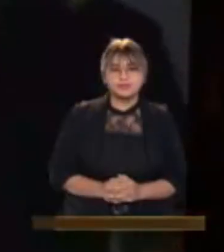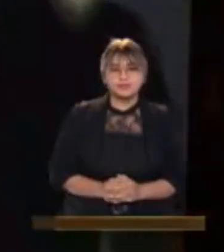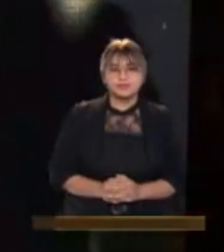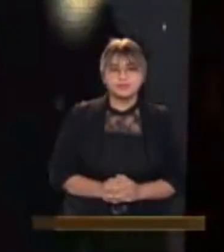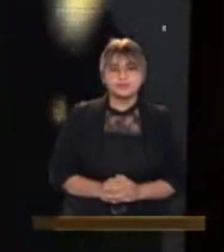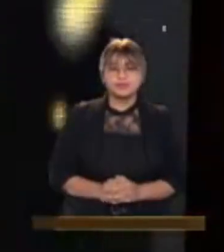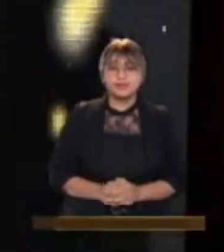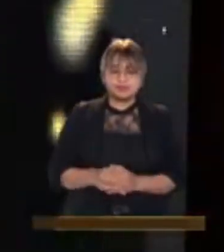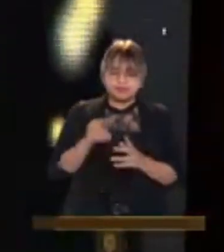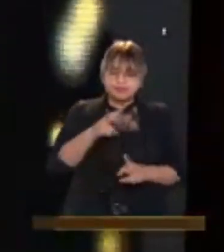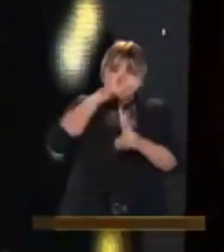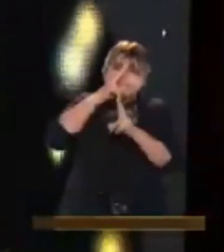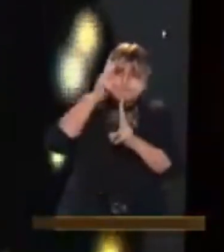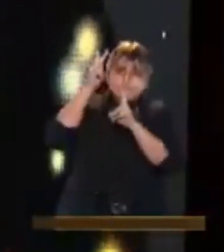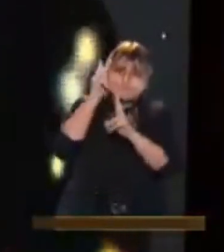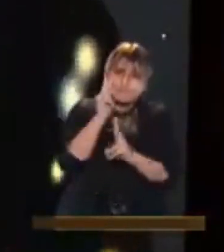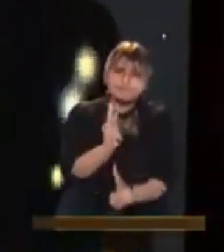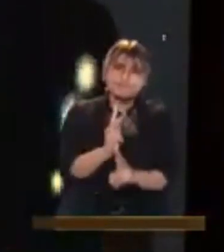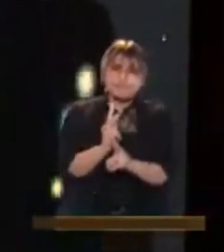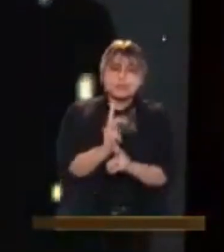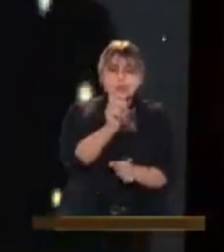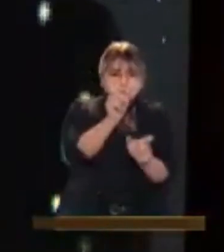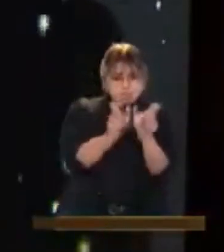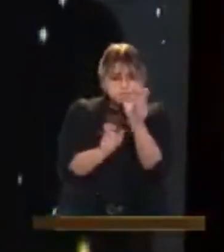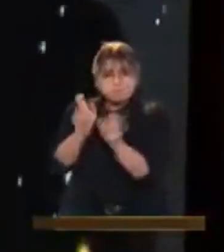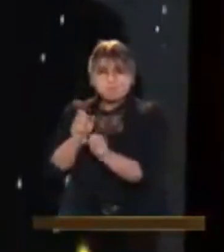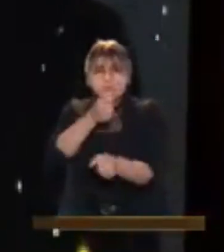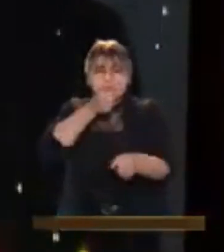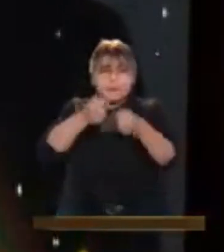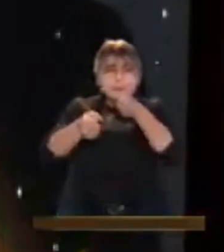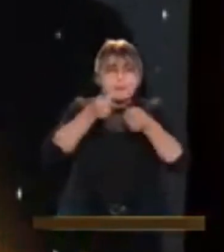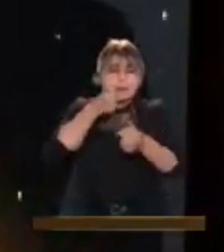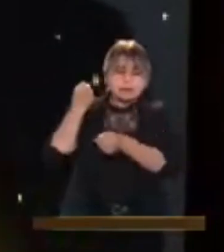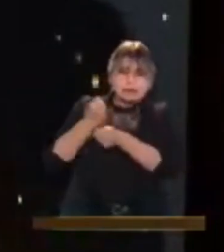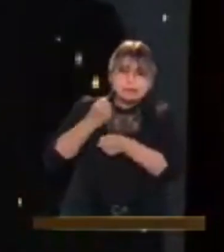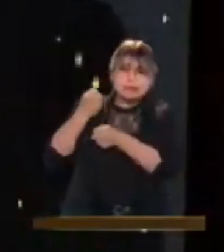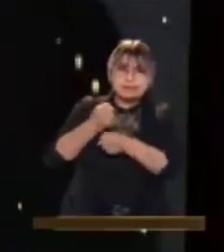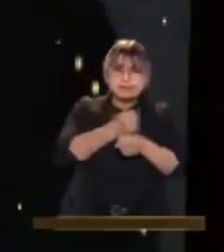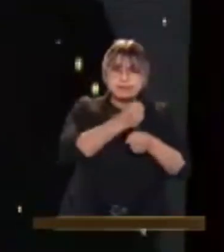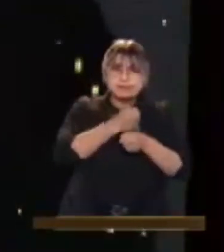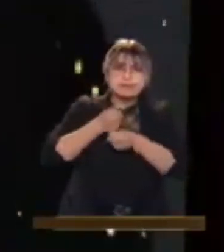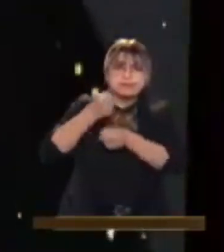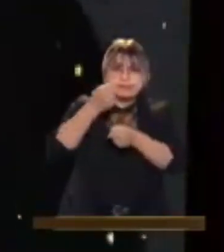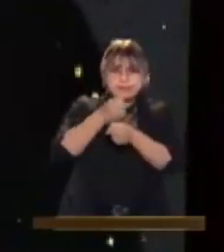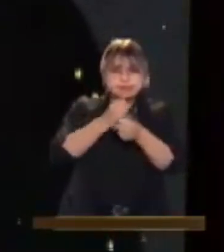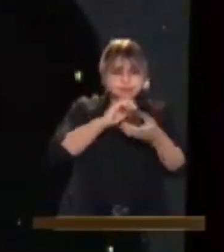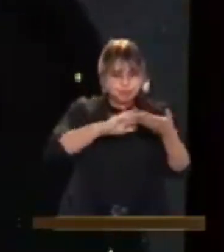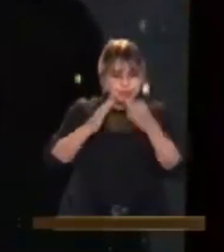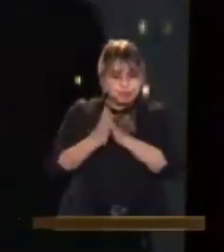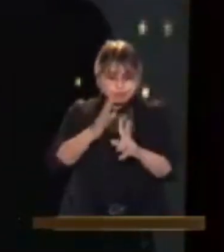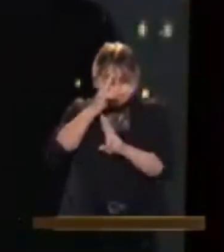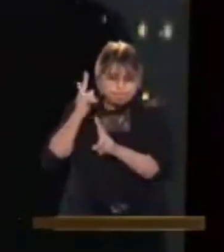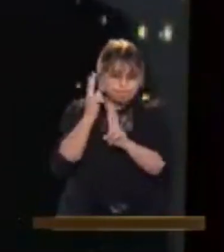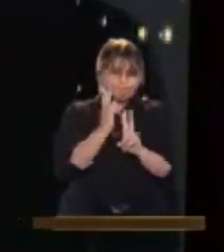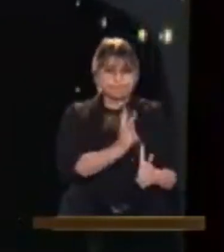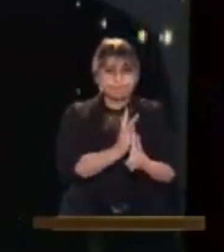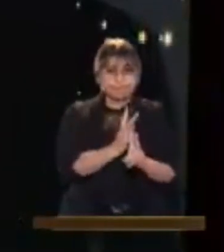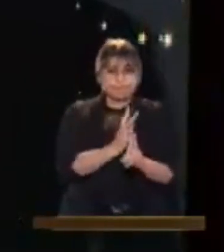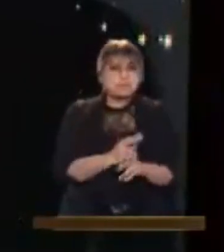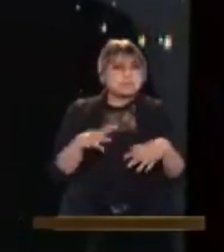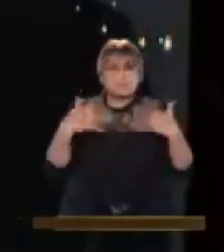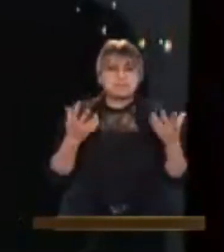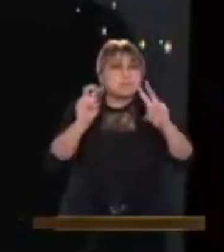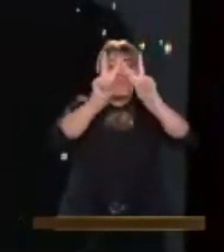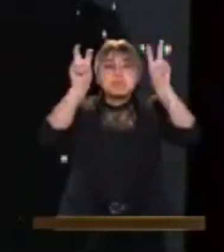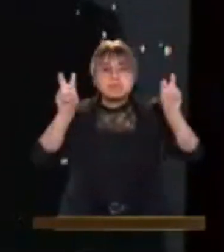Este es un reconocimiento a aquellos periodistas que trabajan con y para sus comunidades, abordando temas